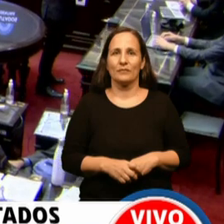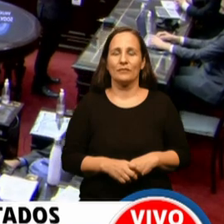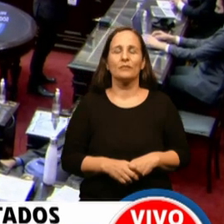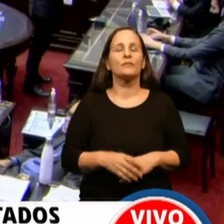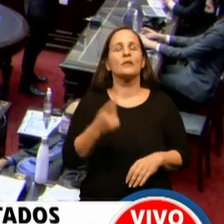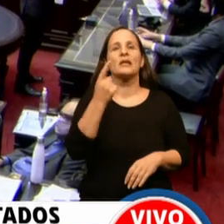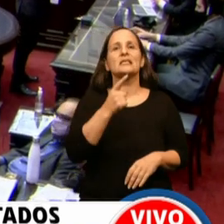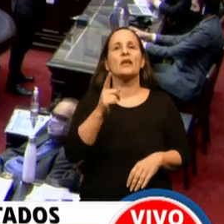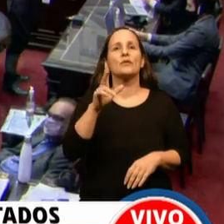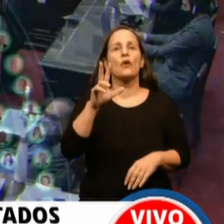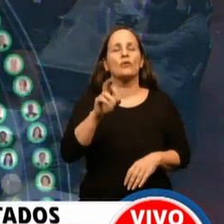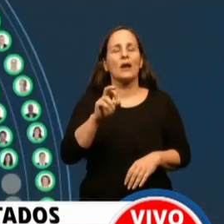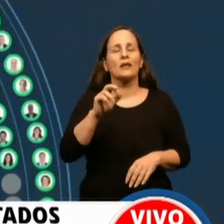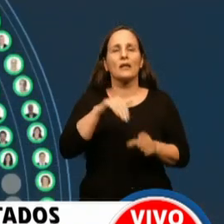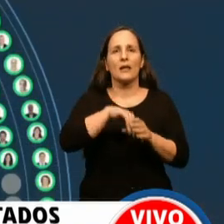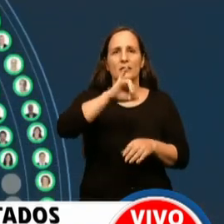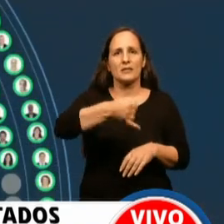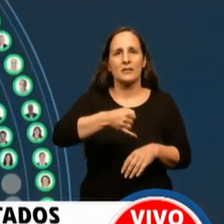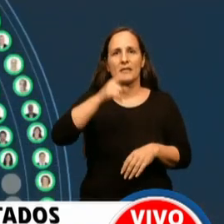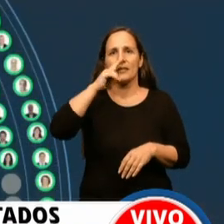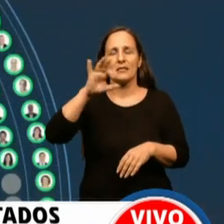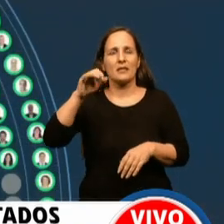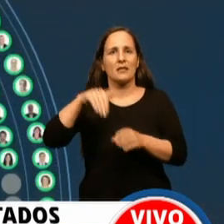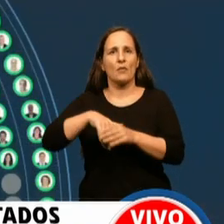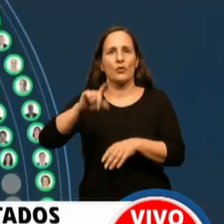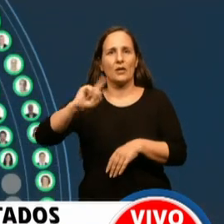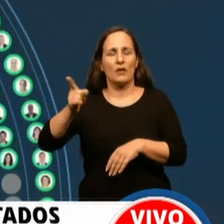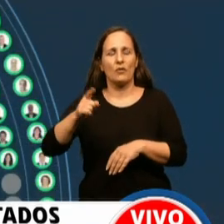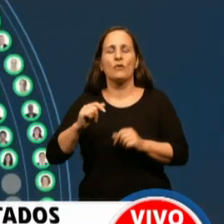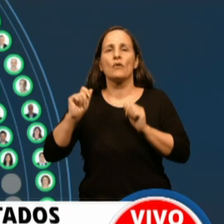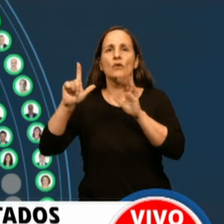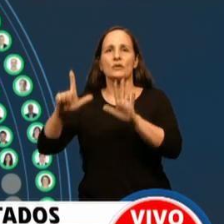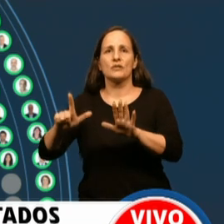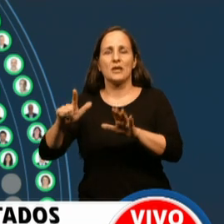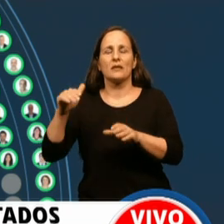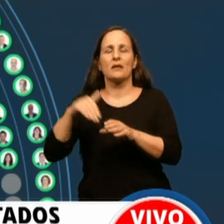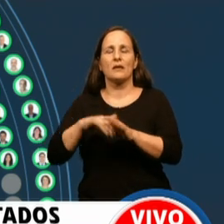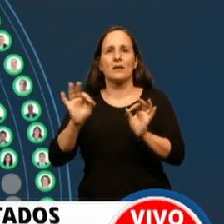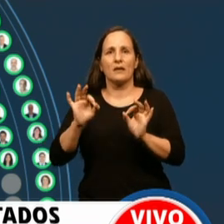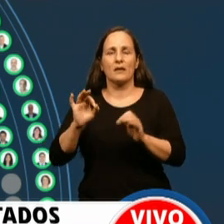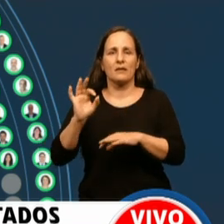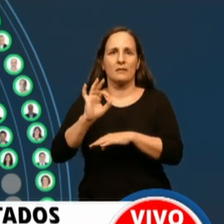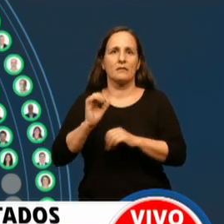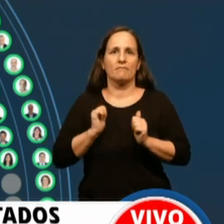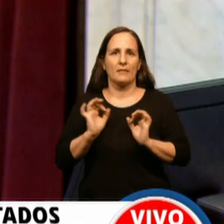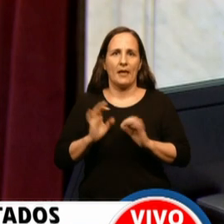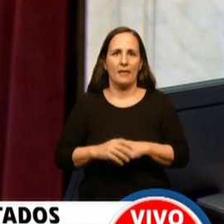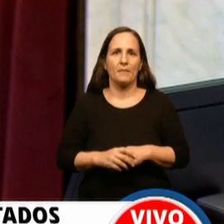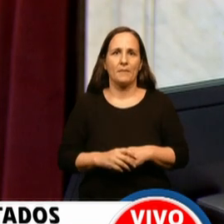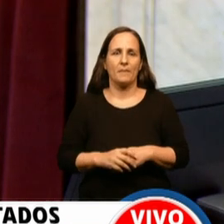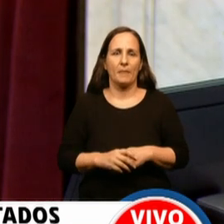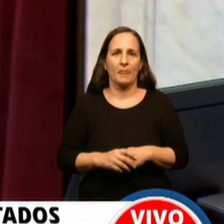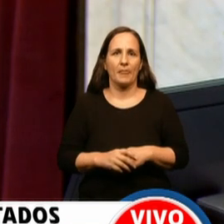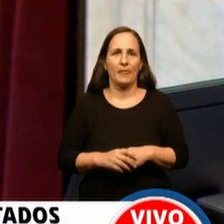130 afirmativos 70 negativos 7 son up tensión resulta afirmativo